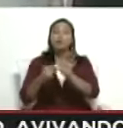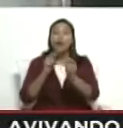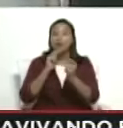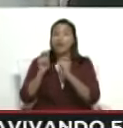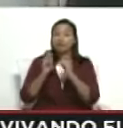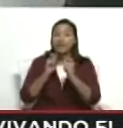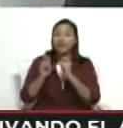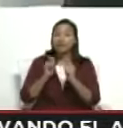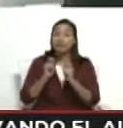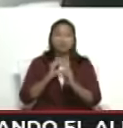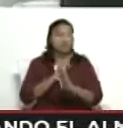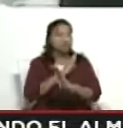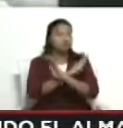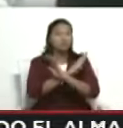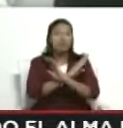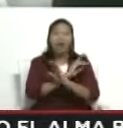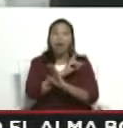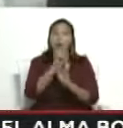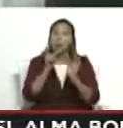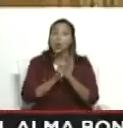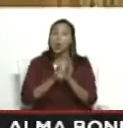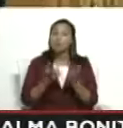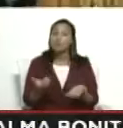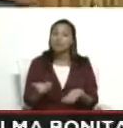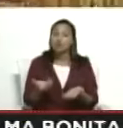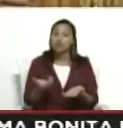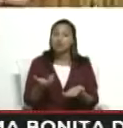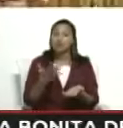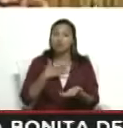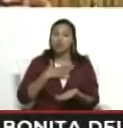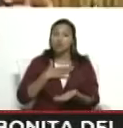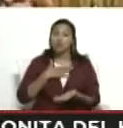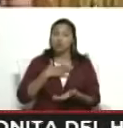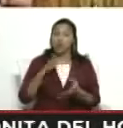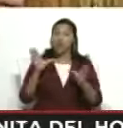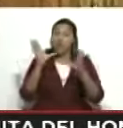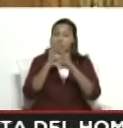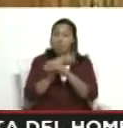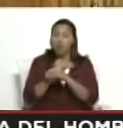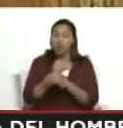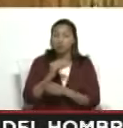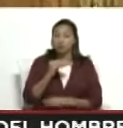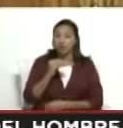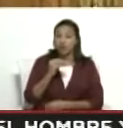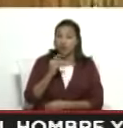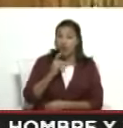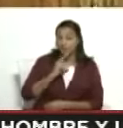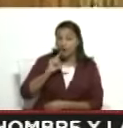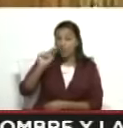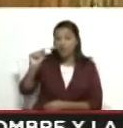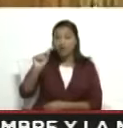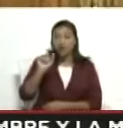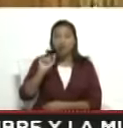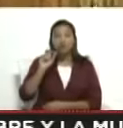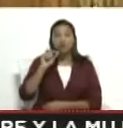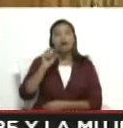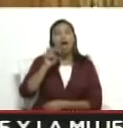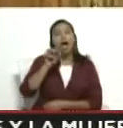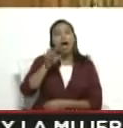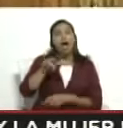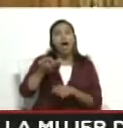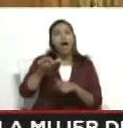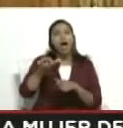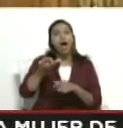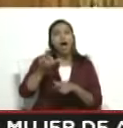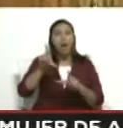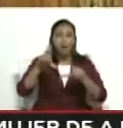Censurado completamente. Y cuando el pueblo, yo me fui, en la noche me fui a Montesano, en la entrada de La